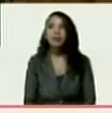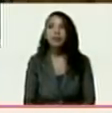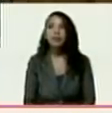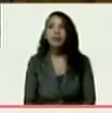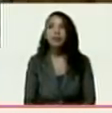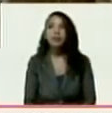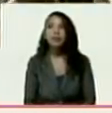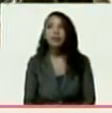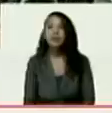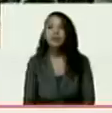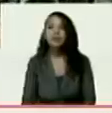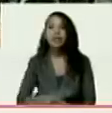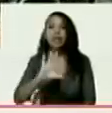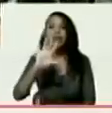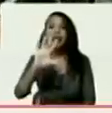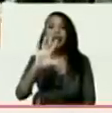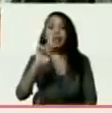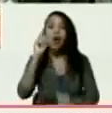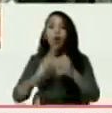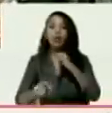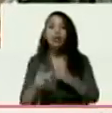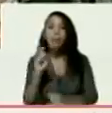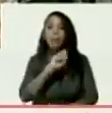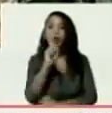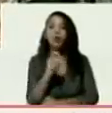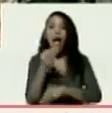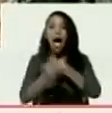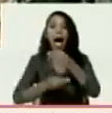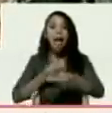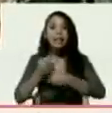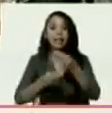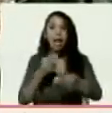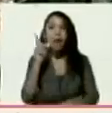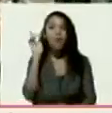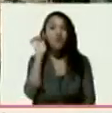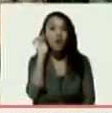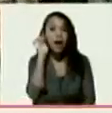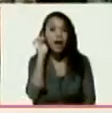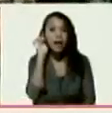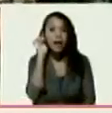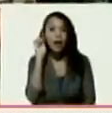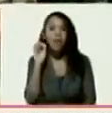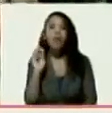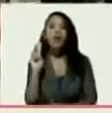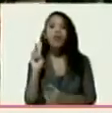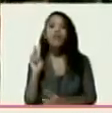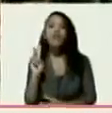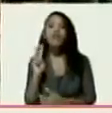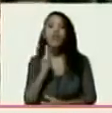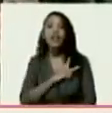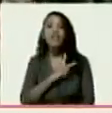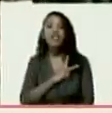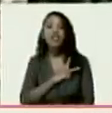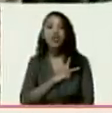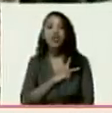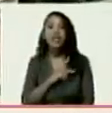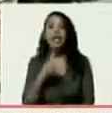La quinta y última pregunta la hace Diana Vázquez por Venevisión y FM Center.